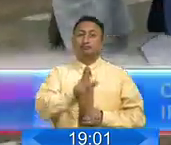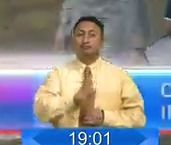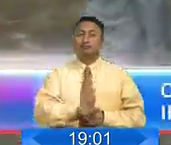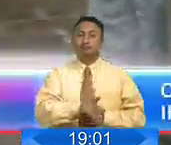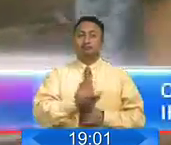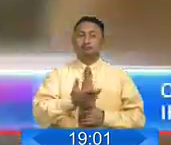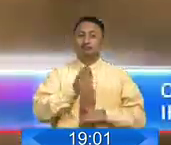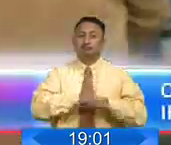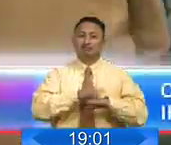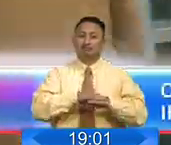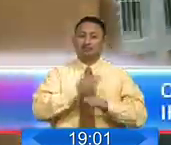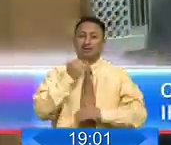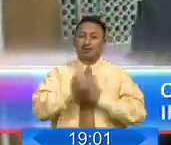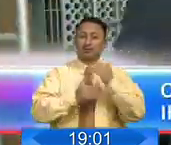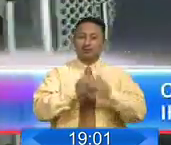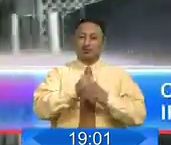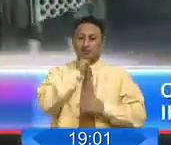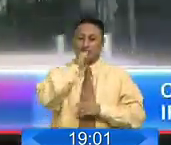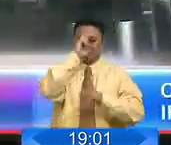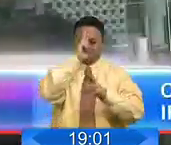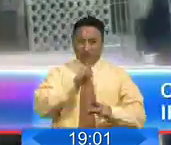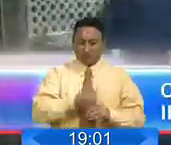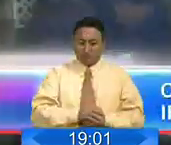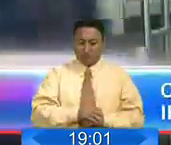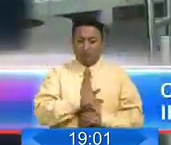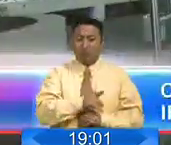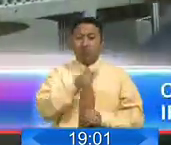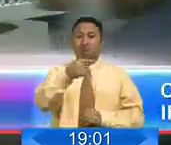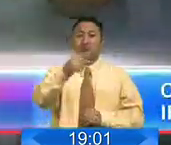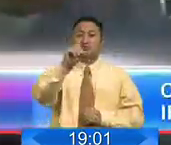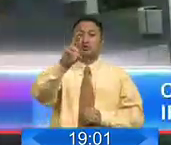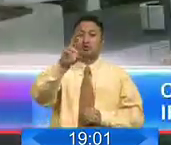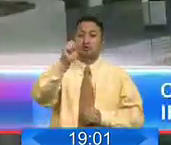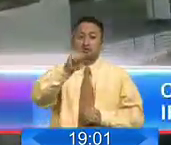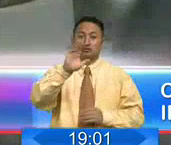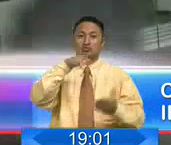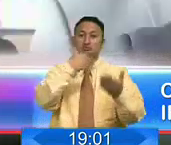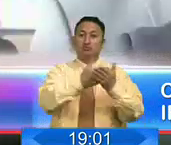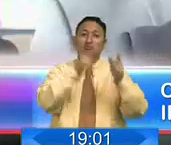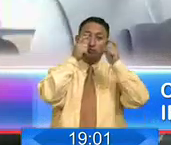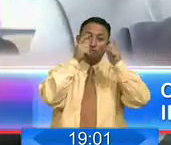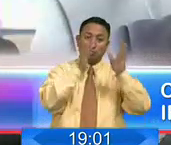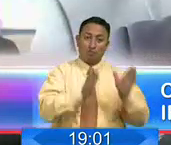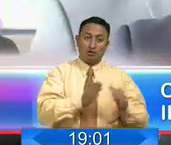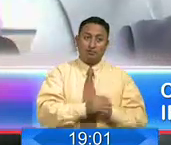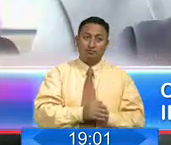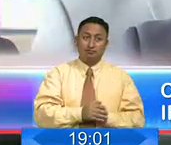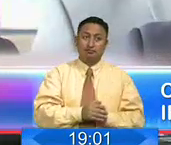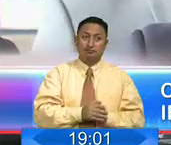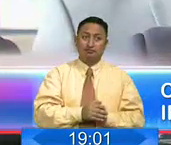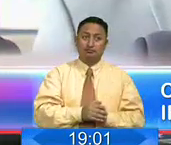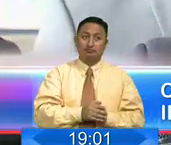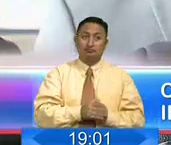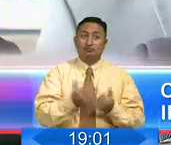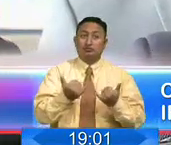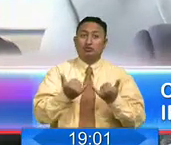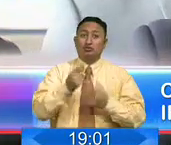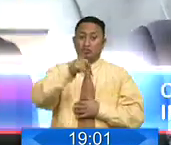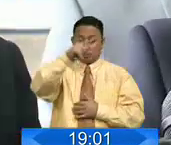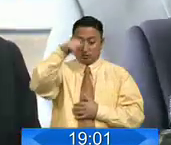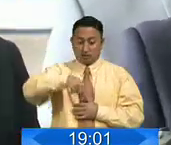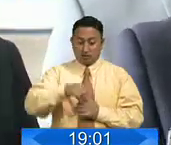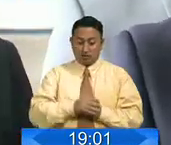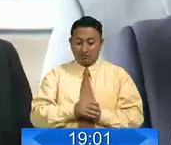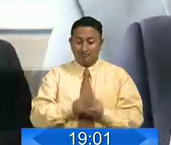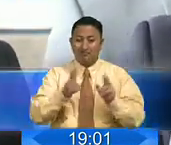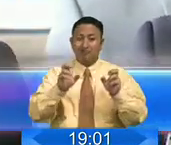al debido proceso, llegó Walter Gómez a rendir su versión en la Fiscalía General del Estado. No existe en este momento ningún